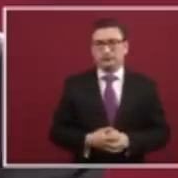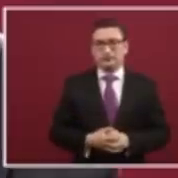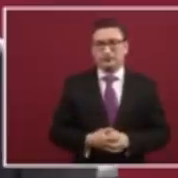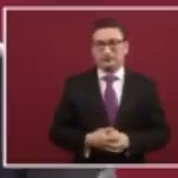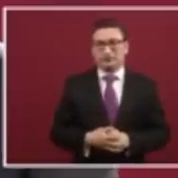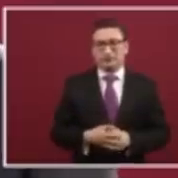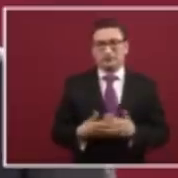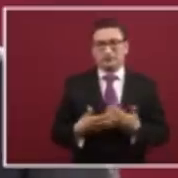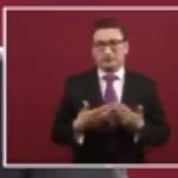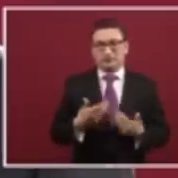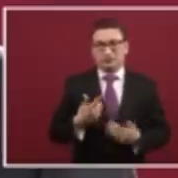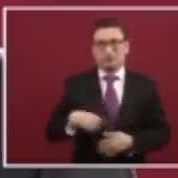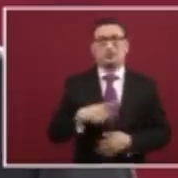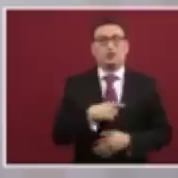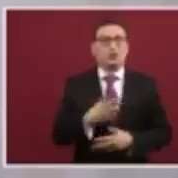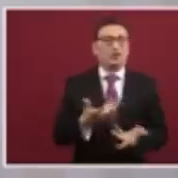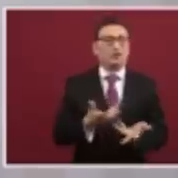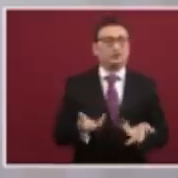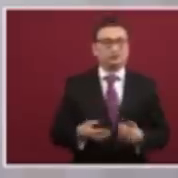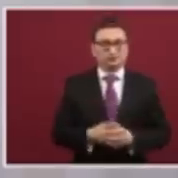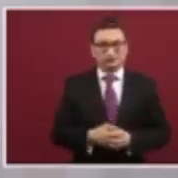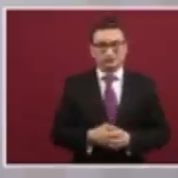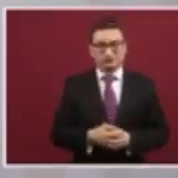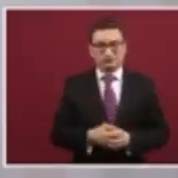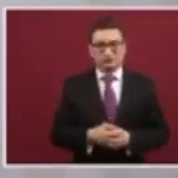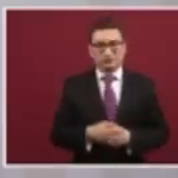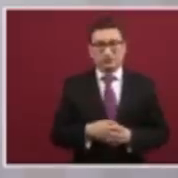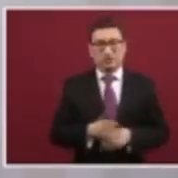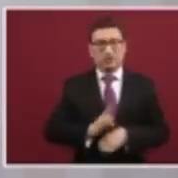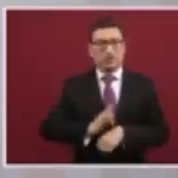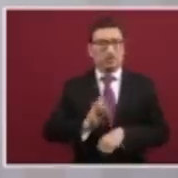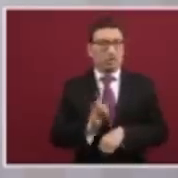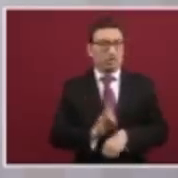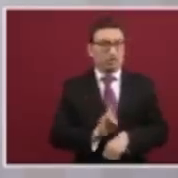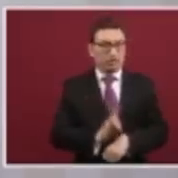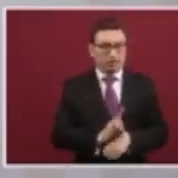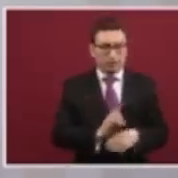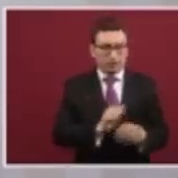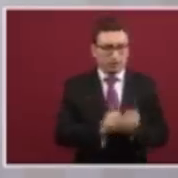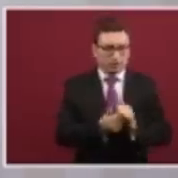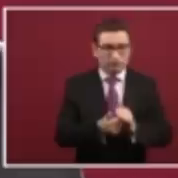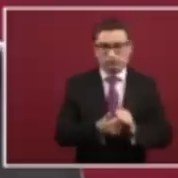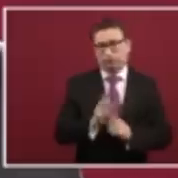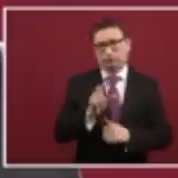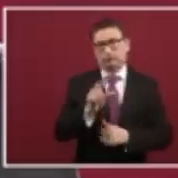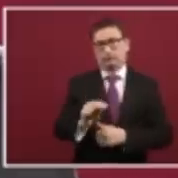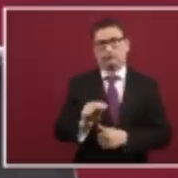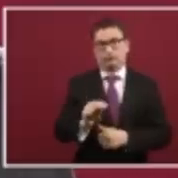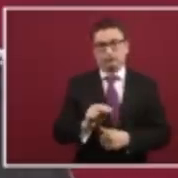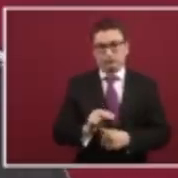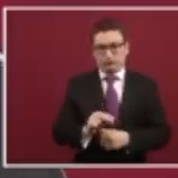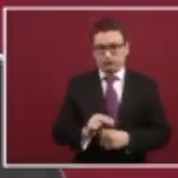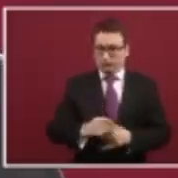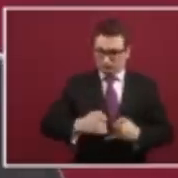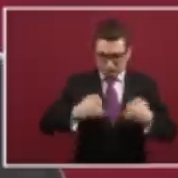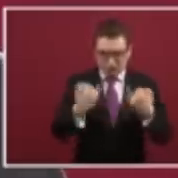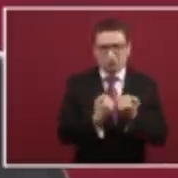¿Nos vamos a quedar en la simulación? No, va a ser